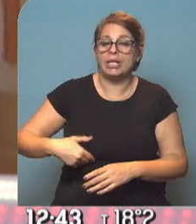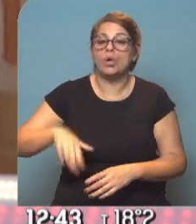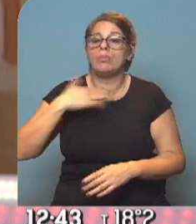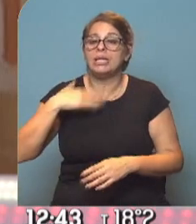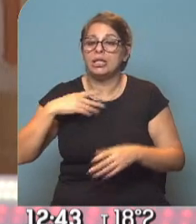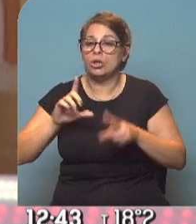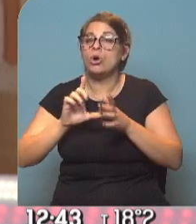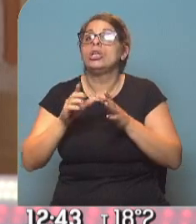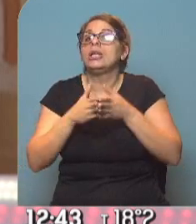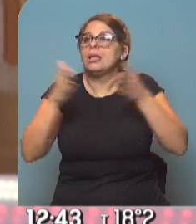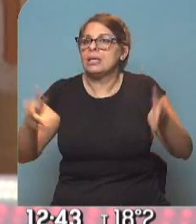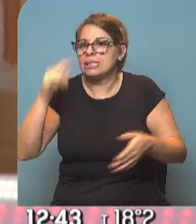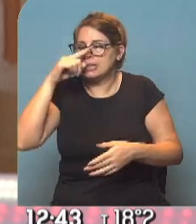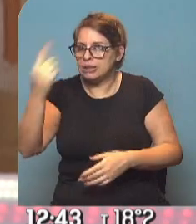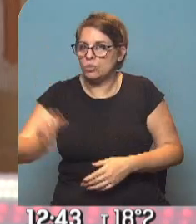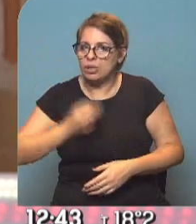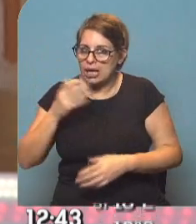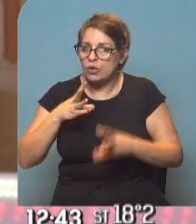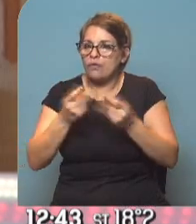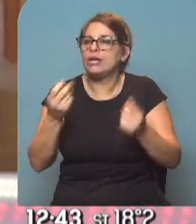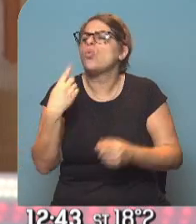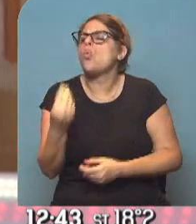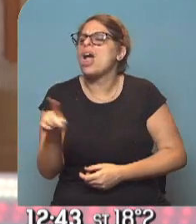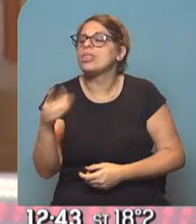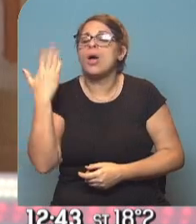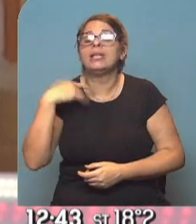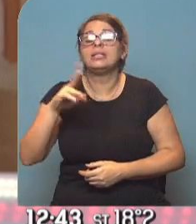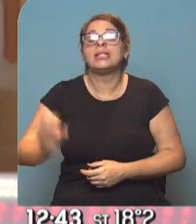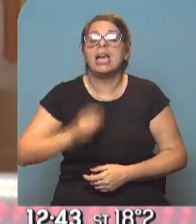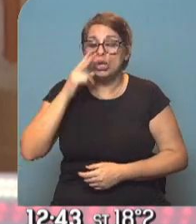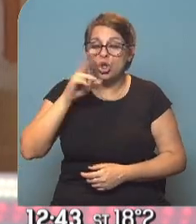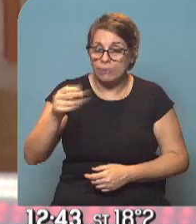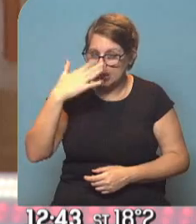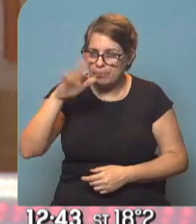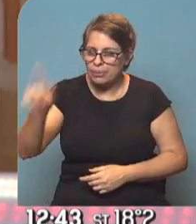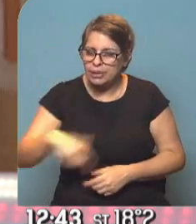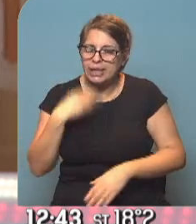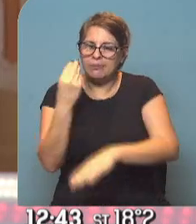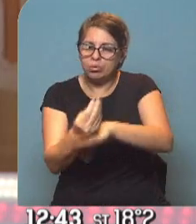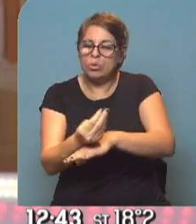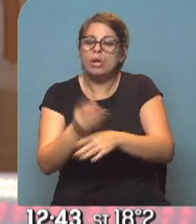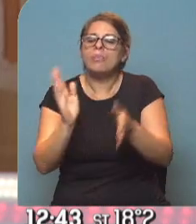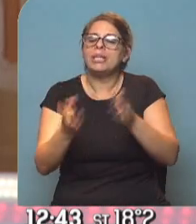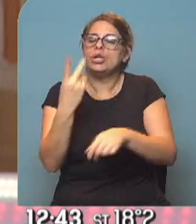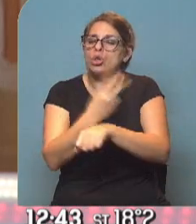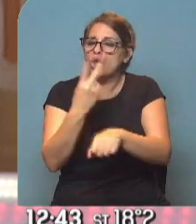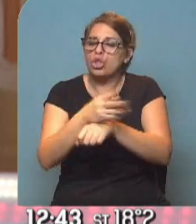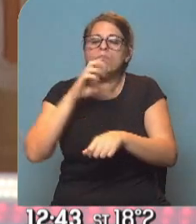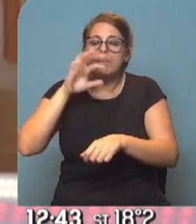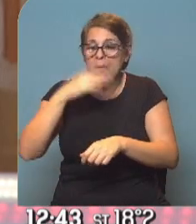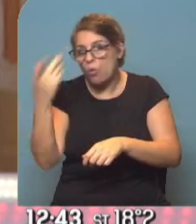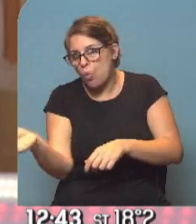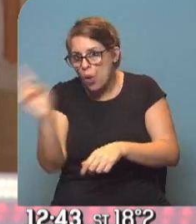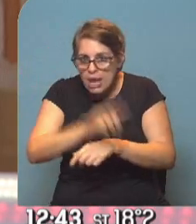71 años, que terminó en 2000, luego vinieron 2 periodos del PAN, y luego volvió el PRI, este PRI con Enrique